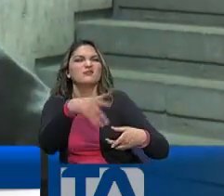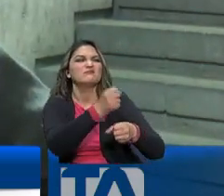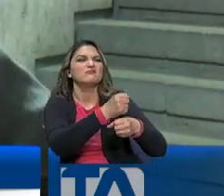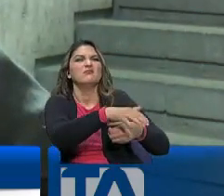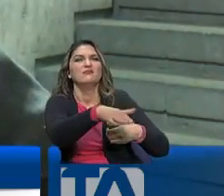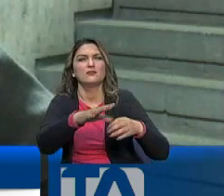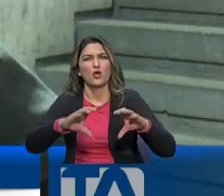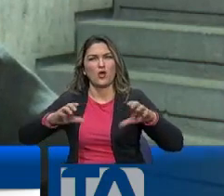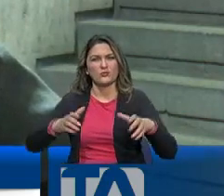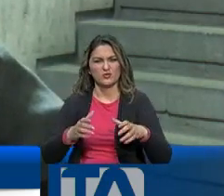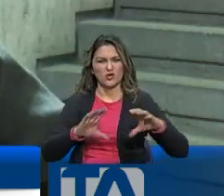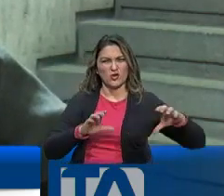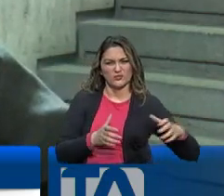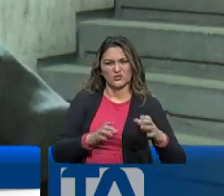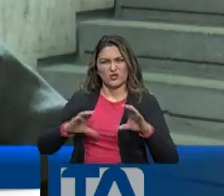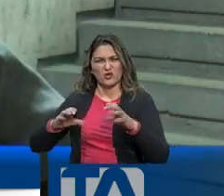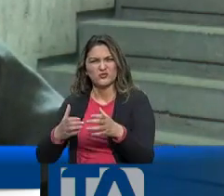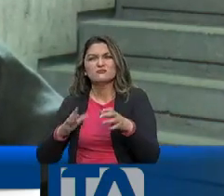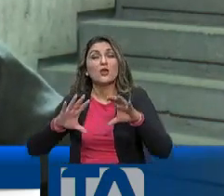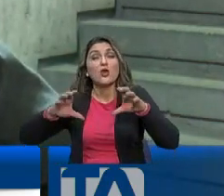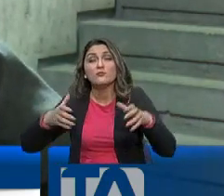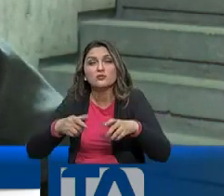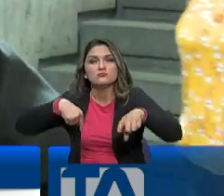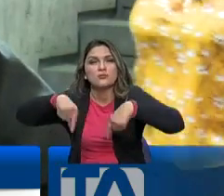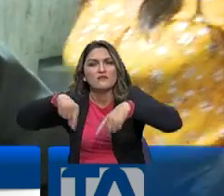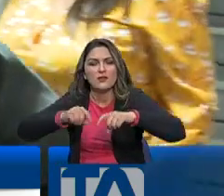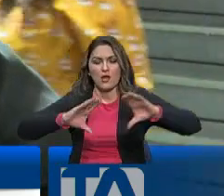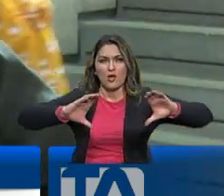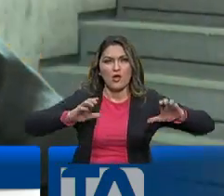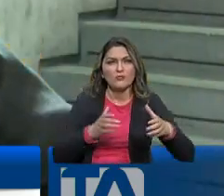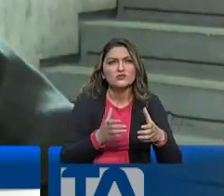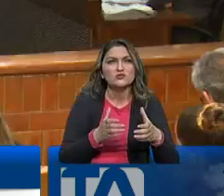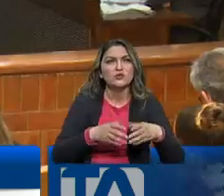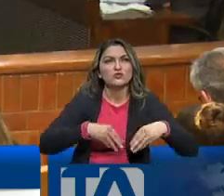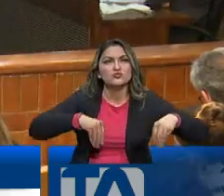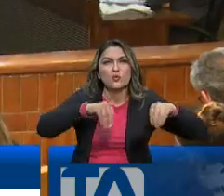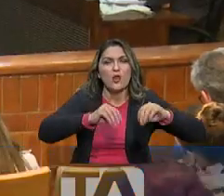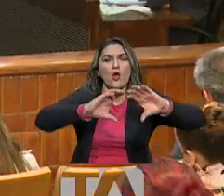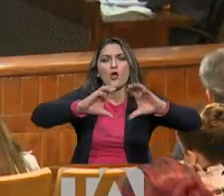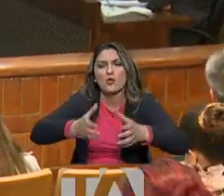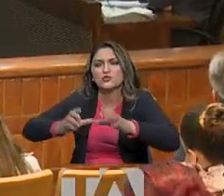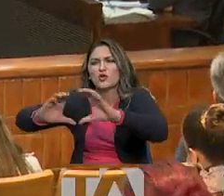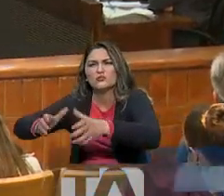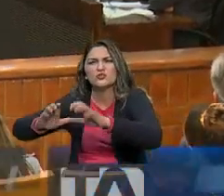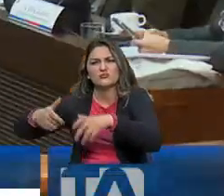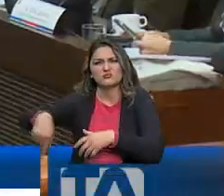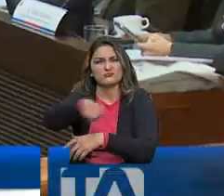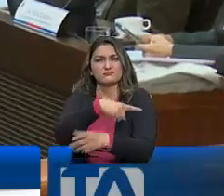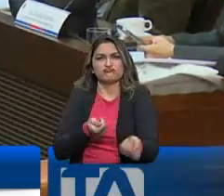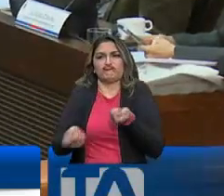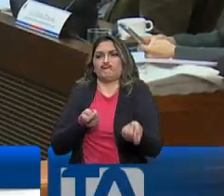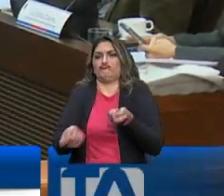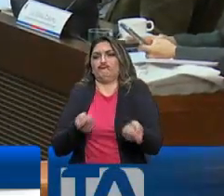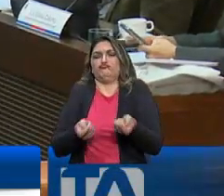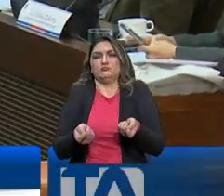se toman la comisión de suelo, se toman la comisión de movilidad. Vamos a ver para qué. Sin embargo, a decir del grupo de ediles que aprobó